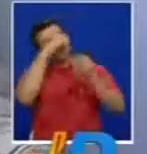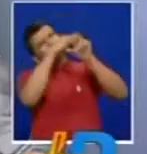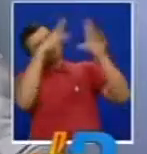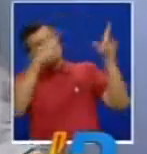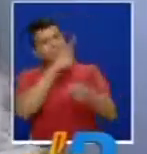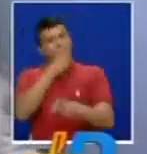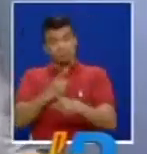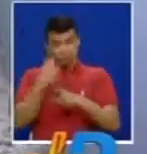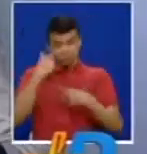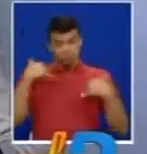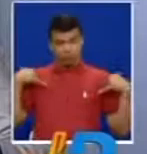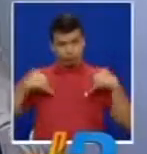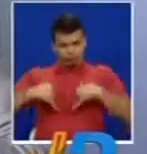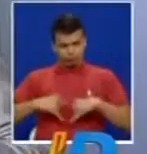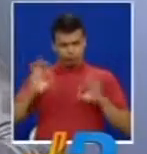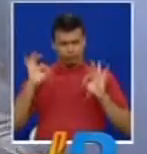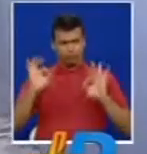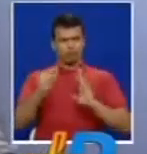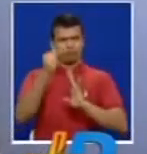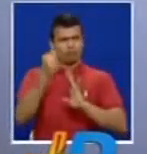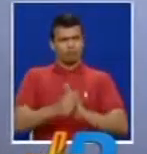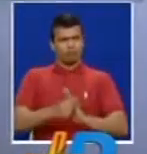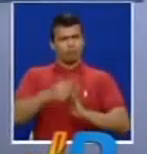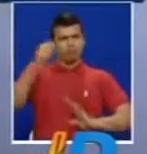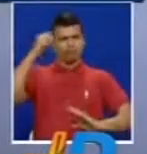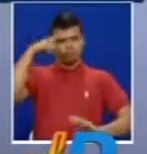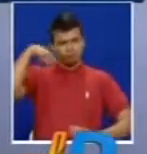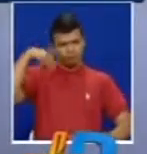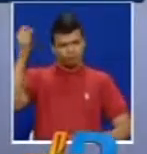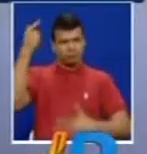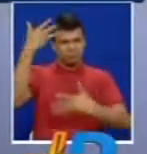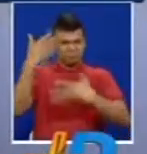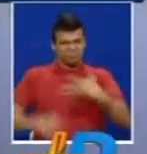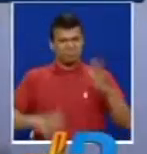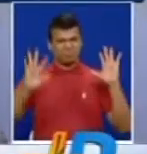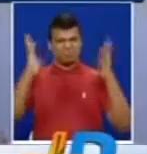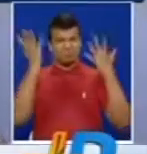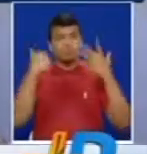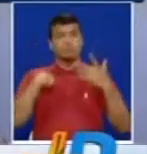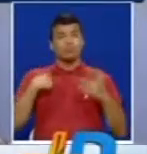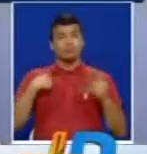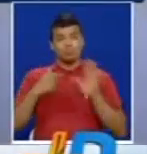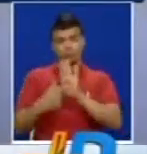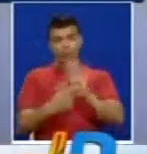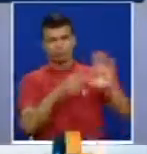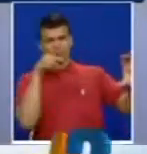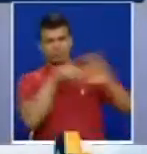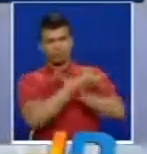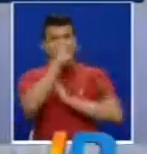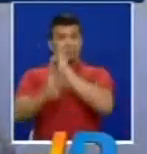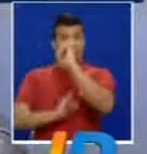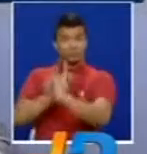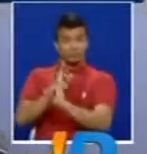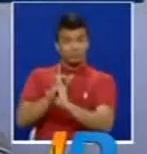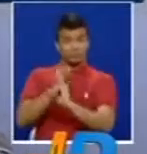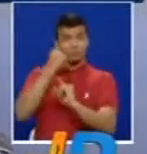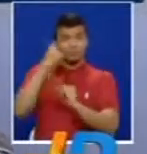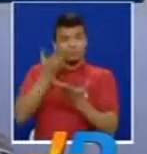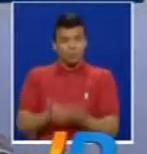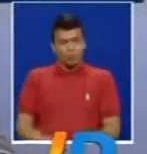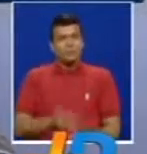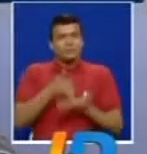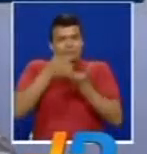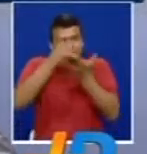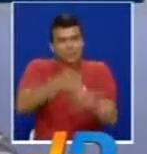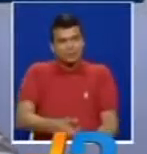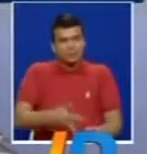Con la gala de Orlando Marmolejo, la mejor tienda de trajes exclusivos para bodas, grados, fiestas y matrimonios especiales, goles internacionales y hoy Copa de